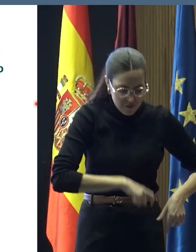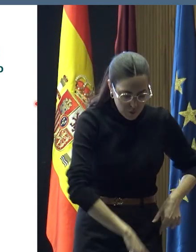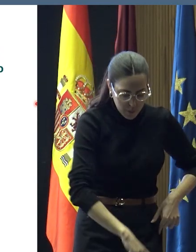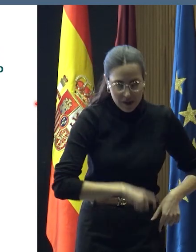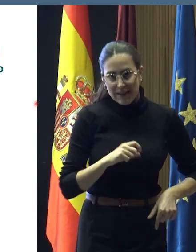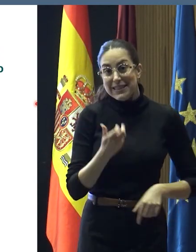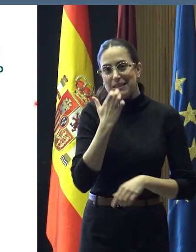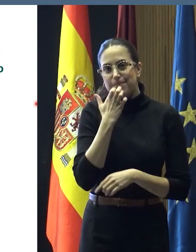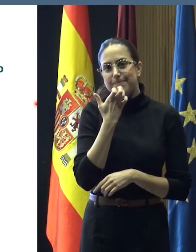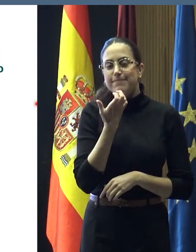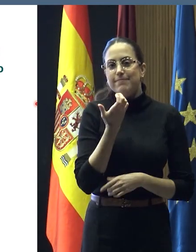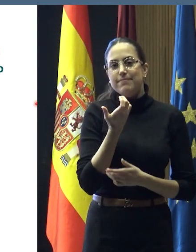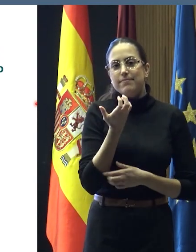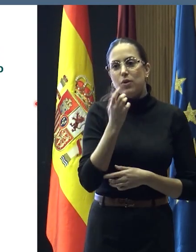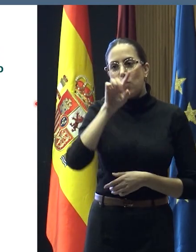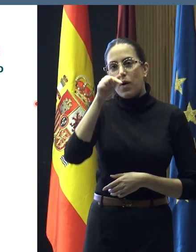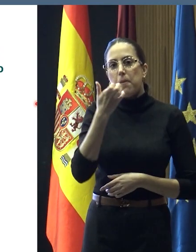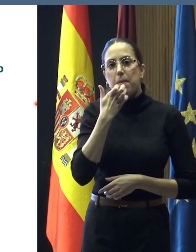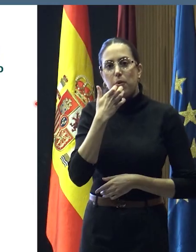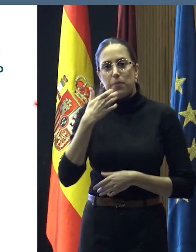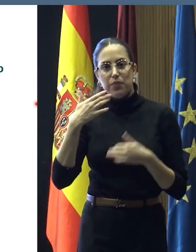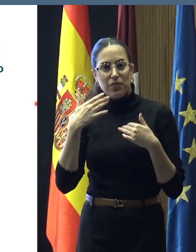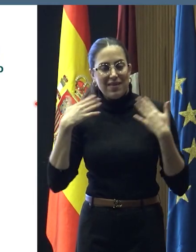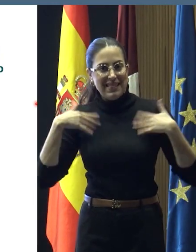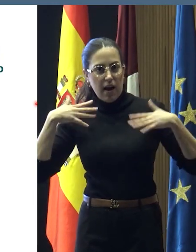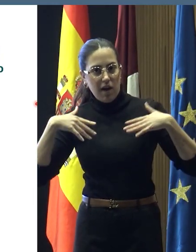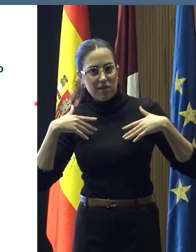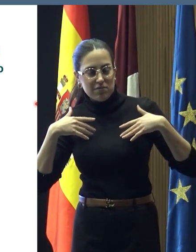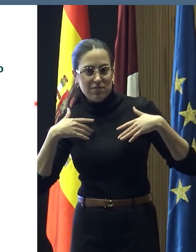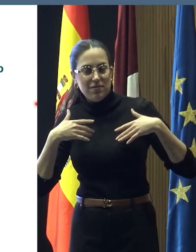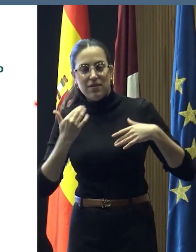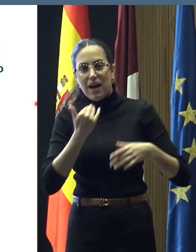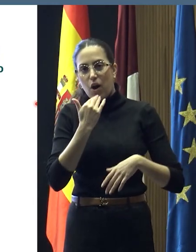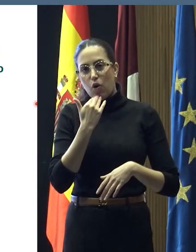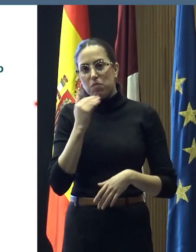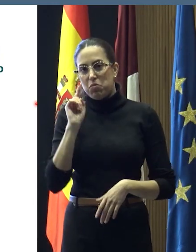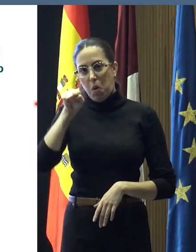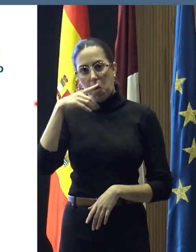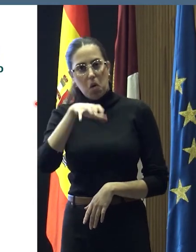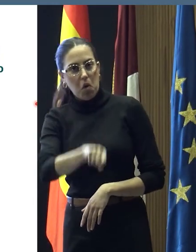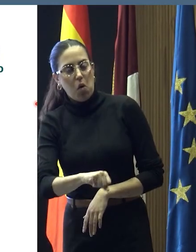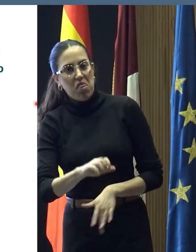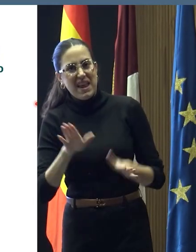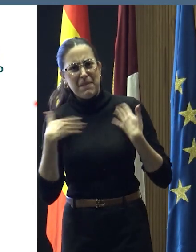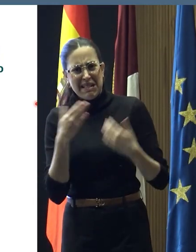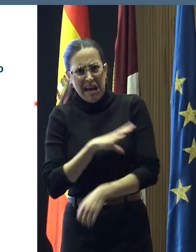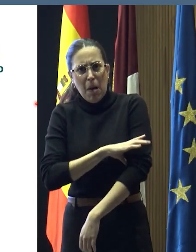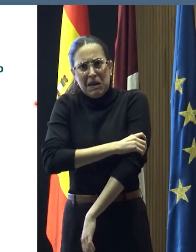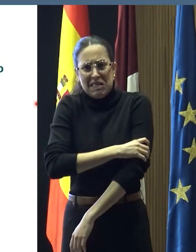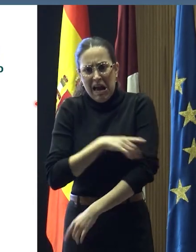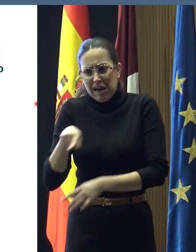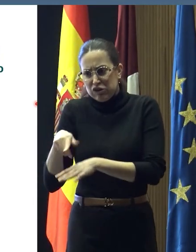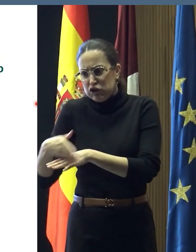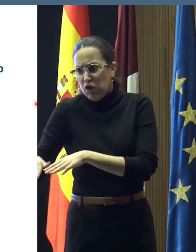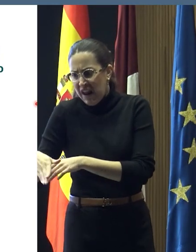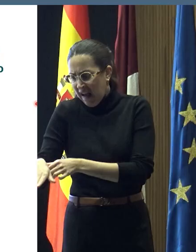una va a recoger luego el traje y de repente me aprieta de aquí, me sobra de allá,